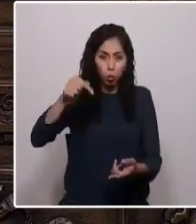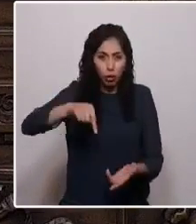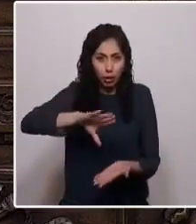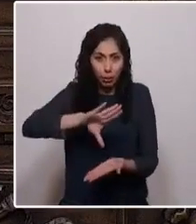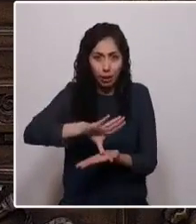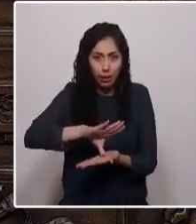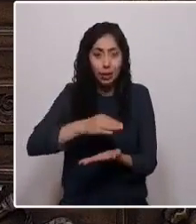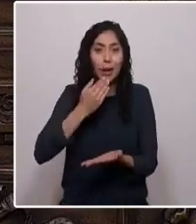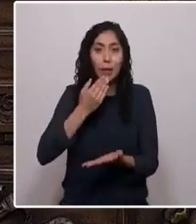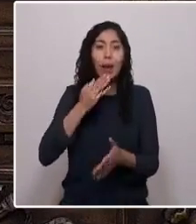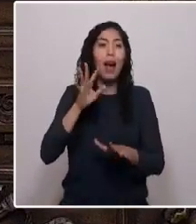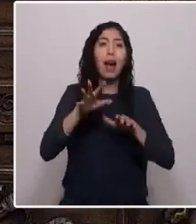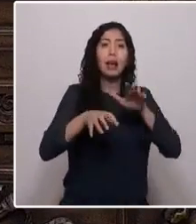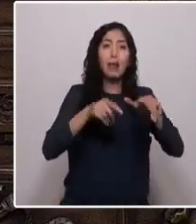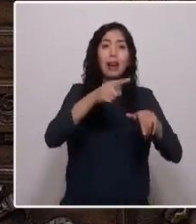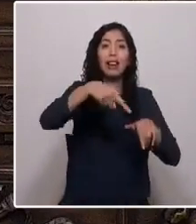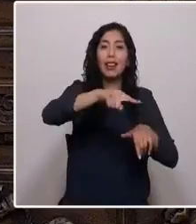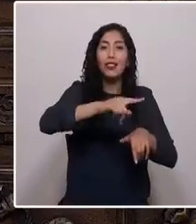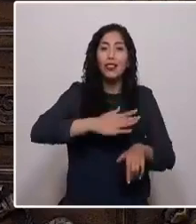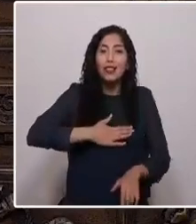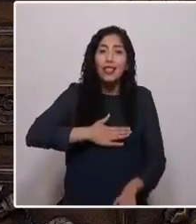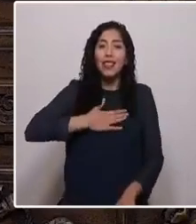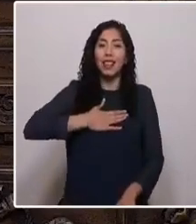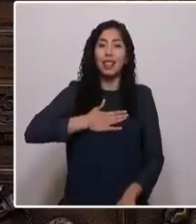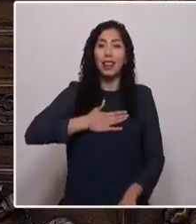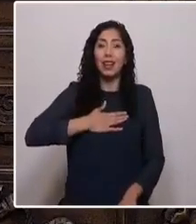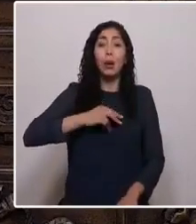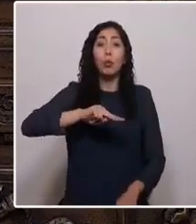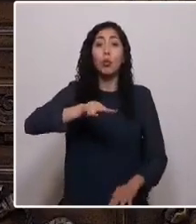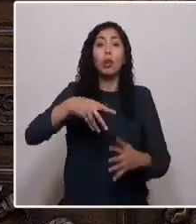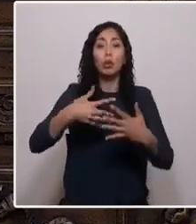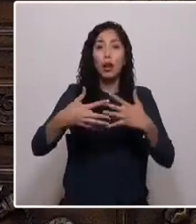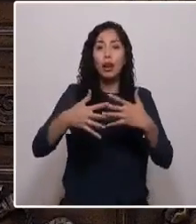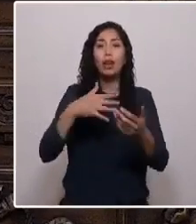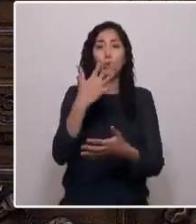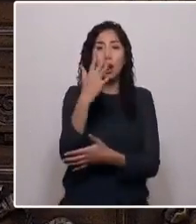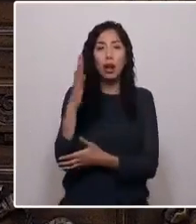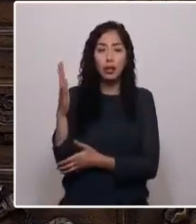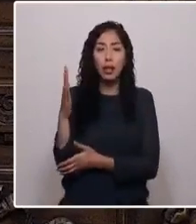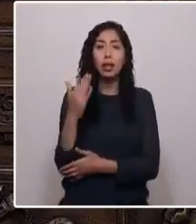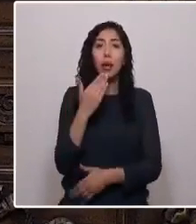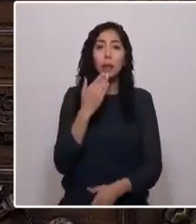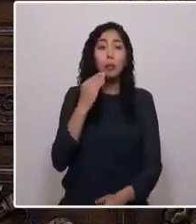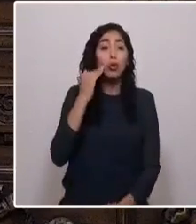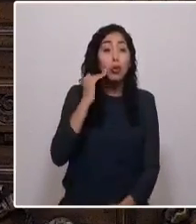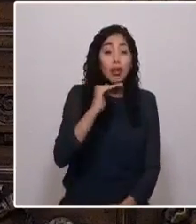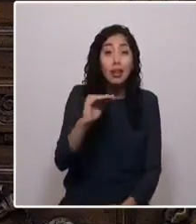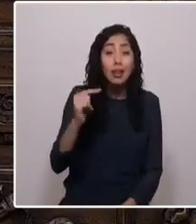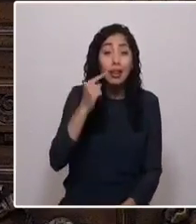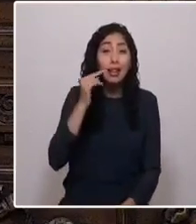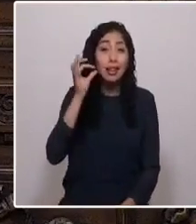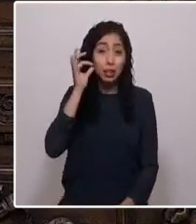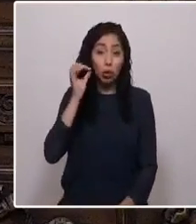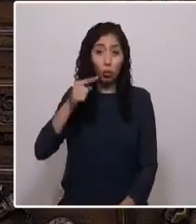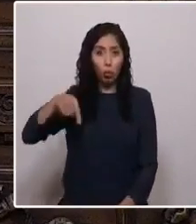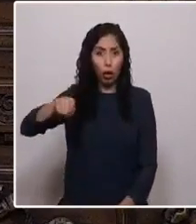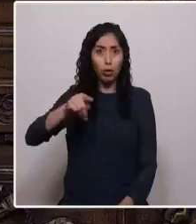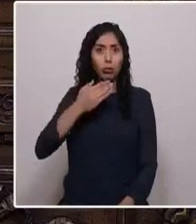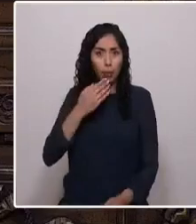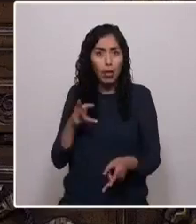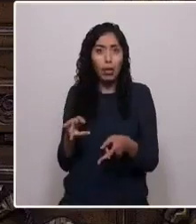como seres sintientes, por nuestra naturaleza, por nuestras niñas y niños como sujetos de